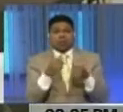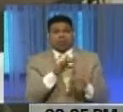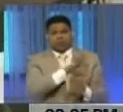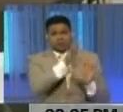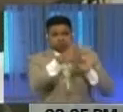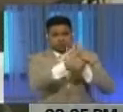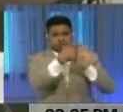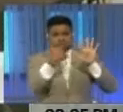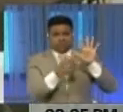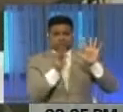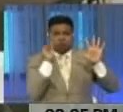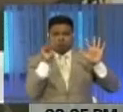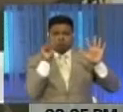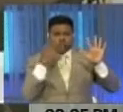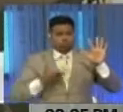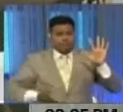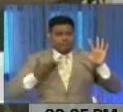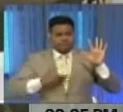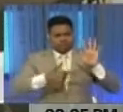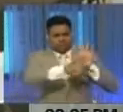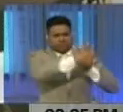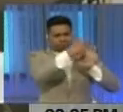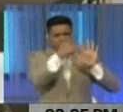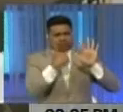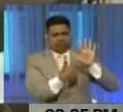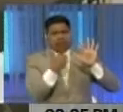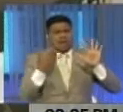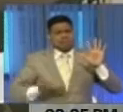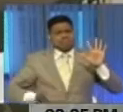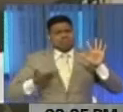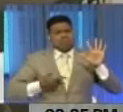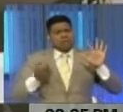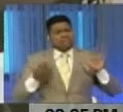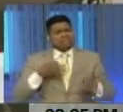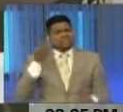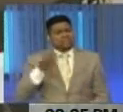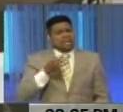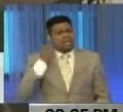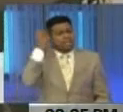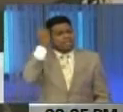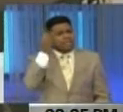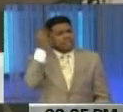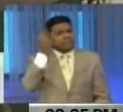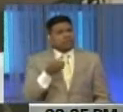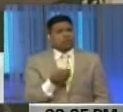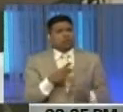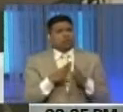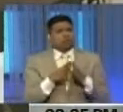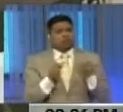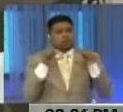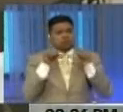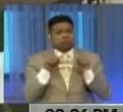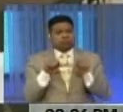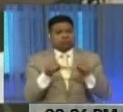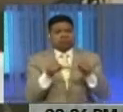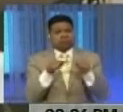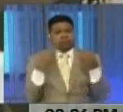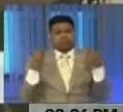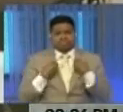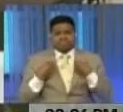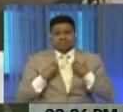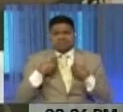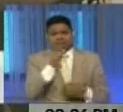directa, expresándose siempre bajo el esquema de contribuir con la preservación de la vida humana en el